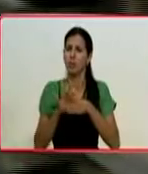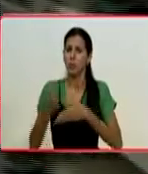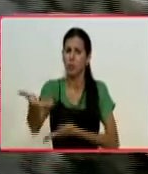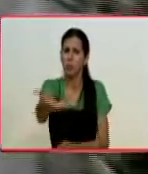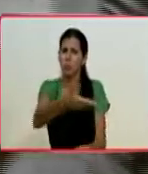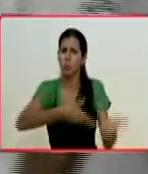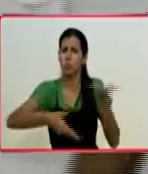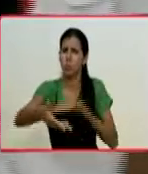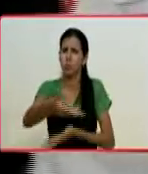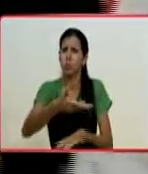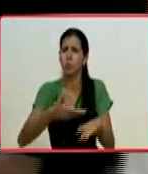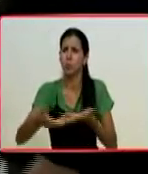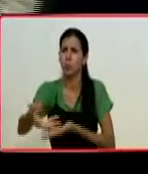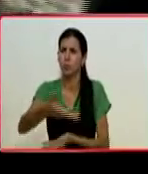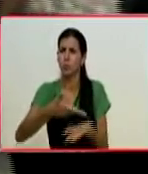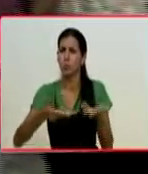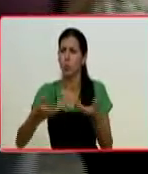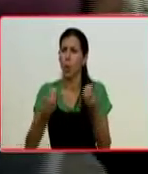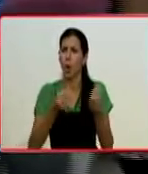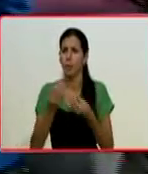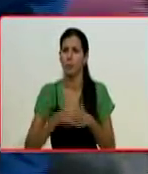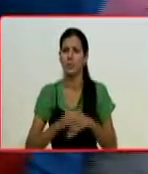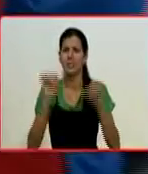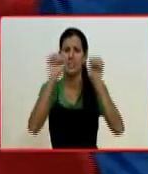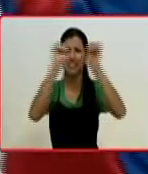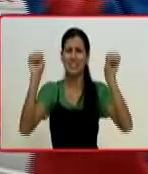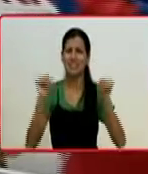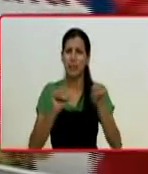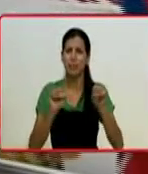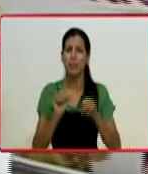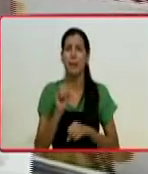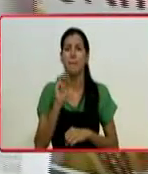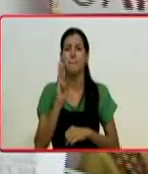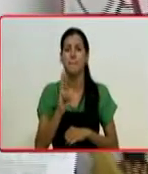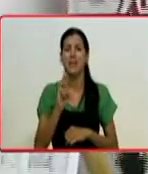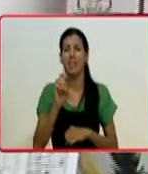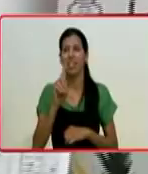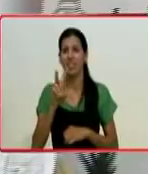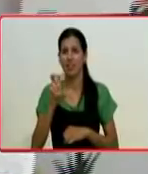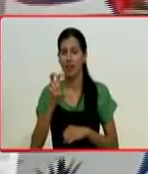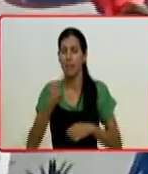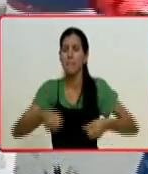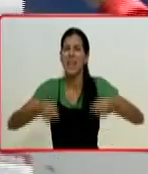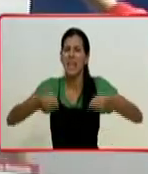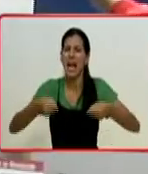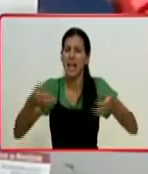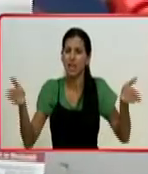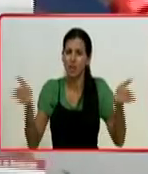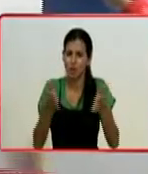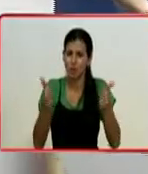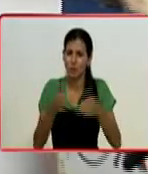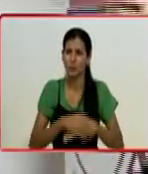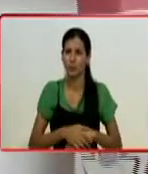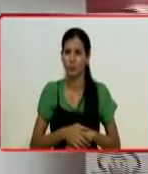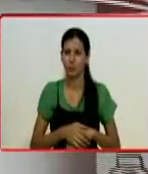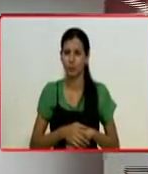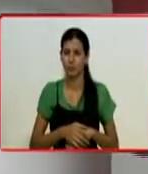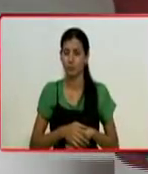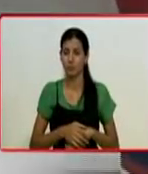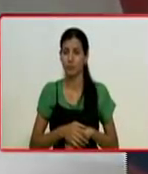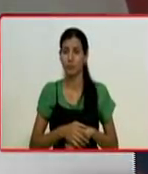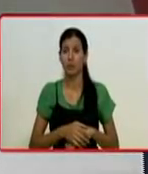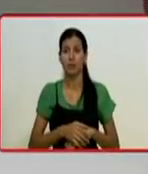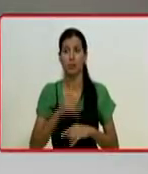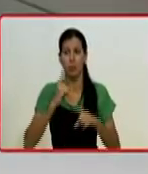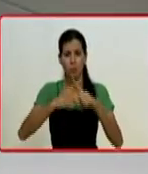El diagrama de flujo de este sistema Pedemercalito que usted nos ha ordenado a través del Ministerio de Alimentación